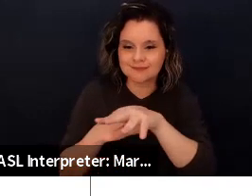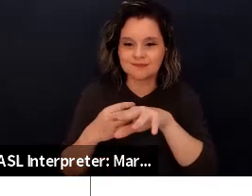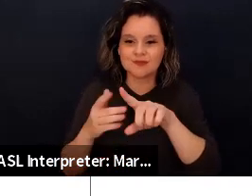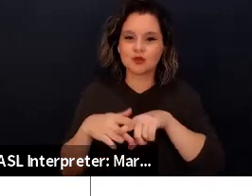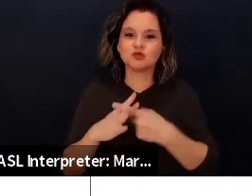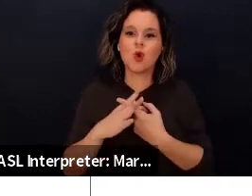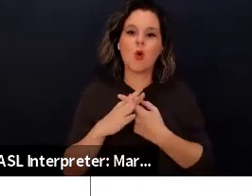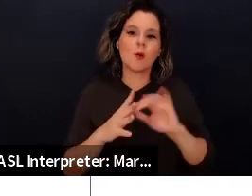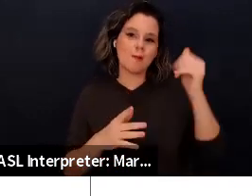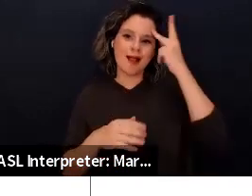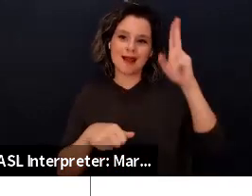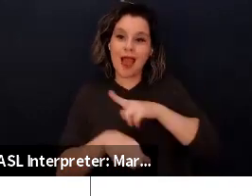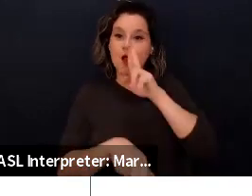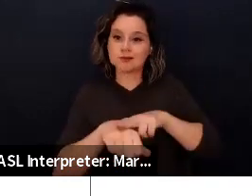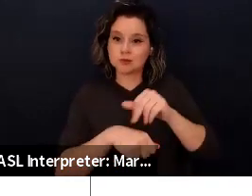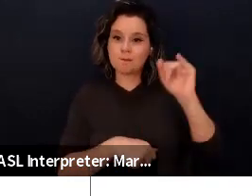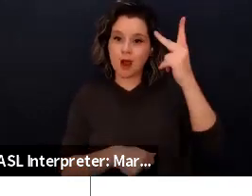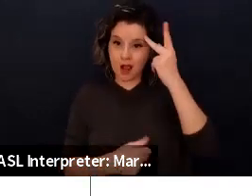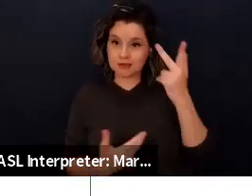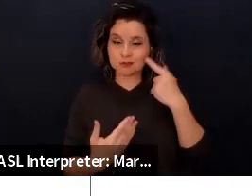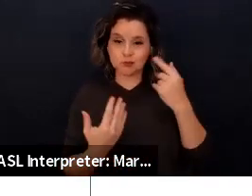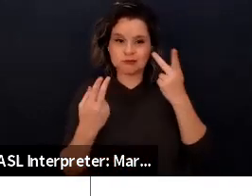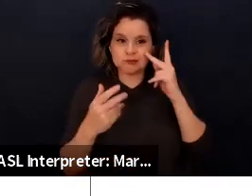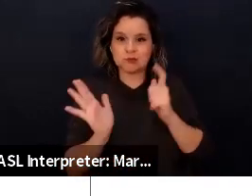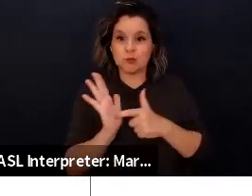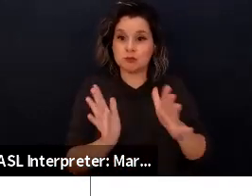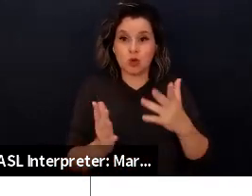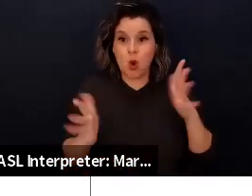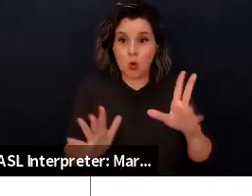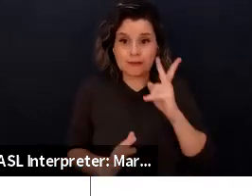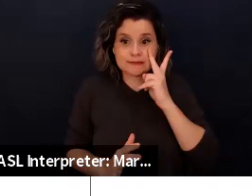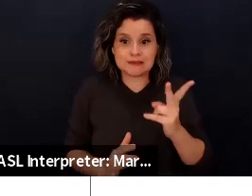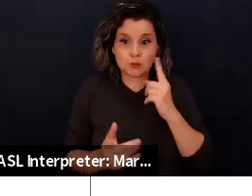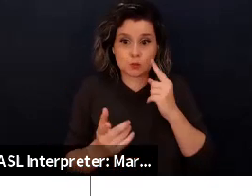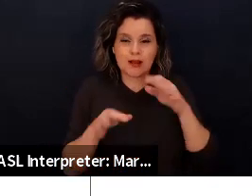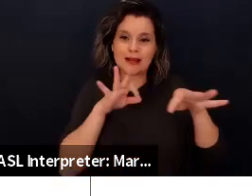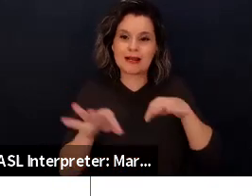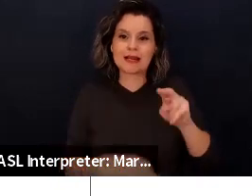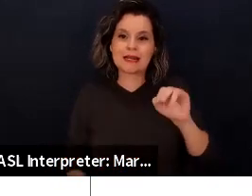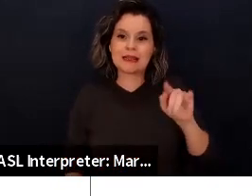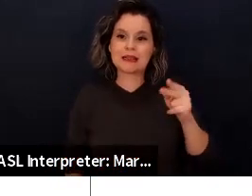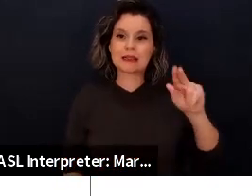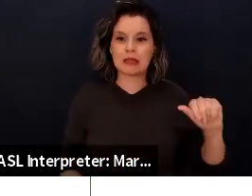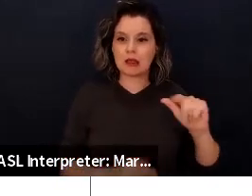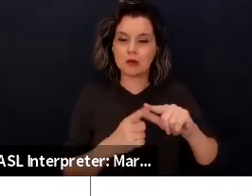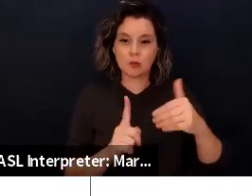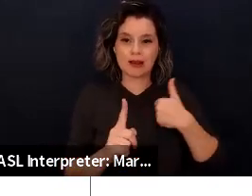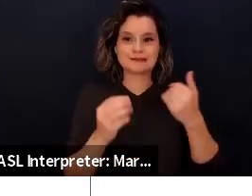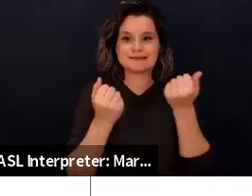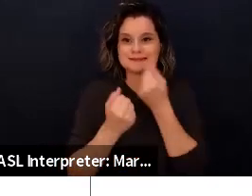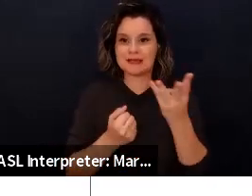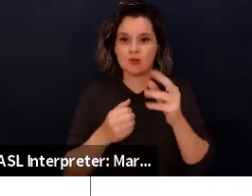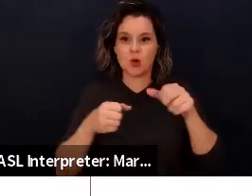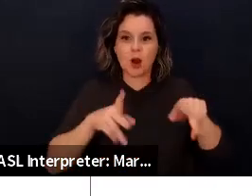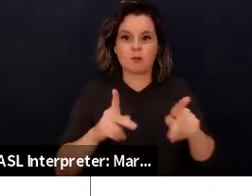la política nacional. Porque, bueno, ya vimos lo que explicó Nithya, que ya tenemos varias oportunidades